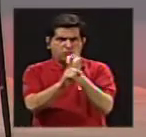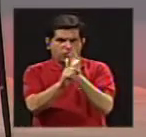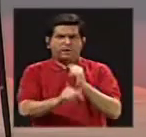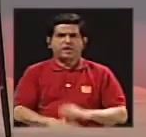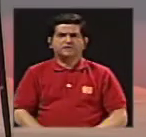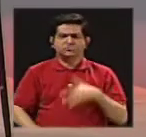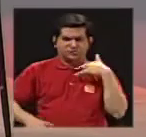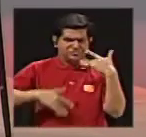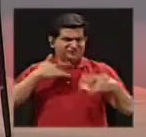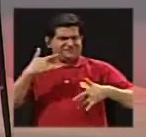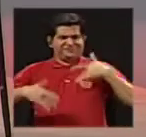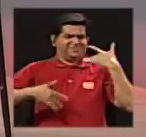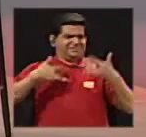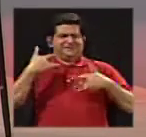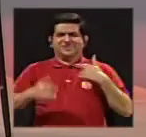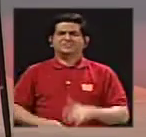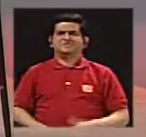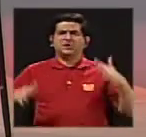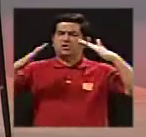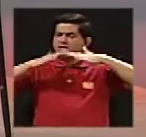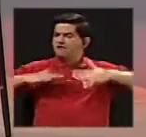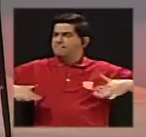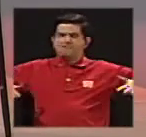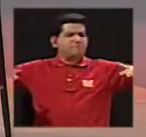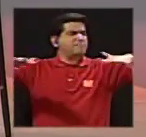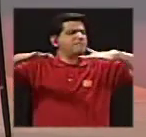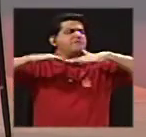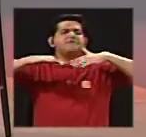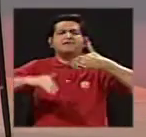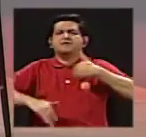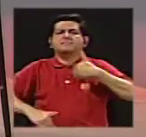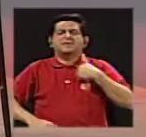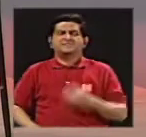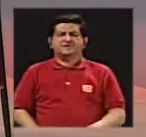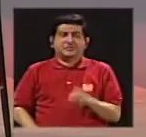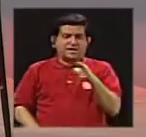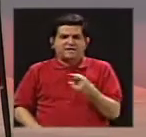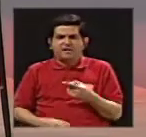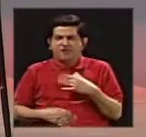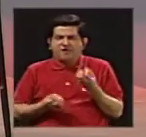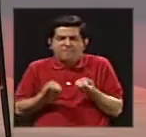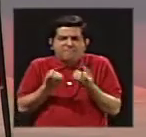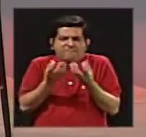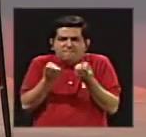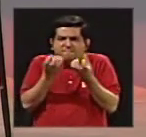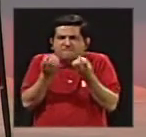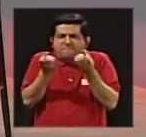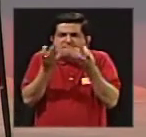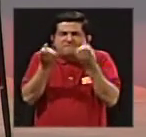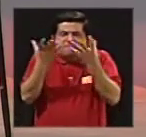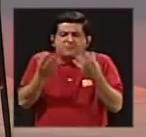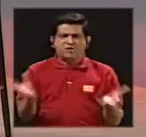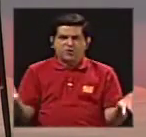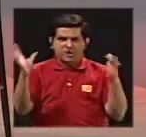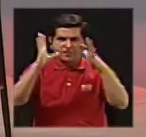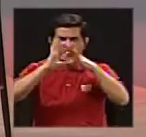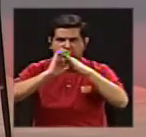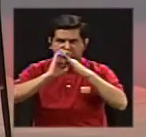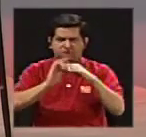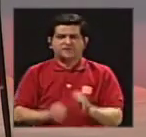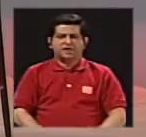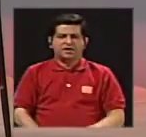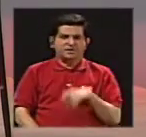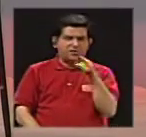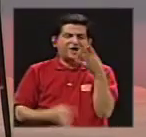la la sensación de que hay un clima de de efervescencia o de en torno a lo